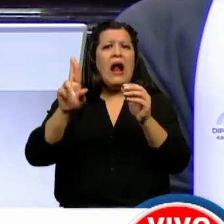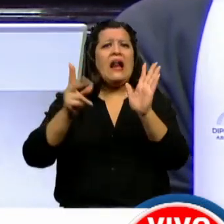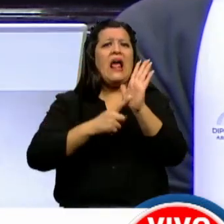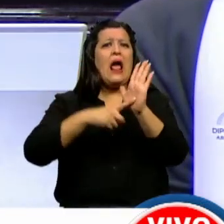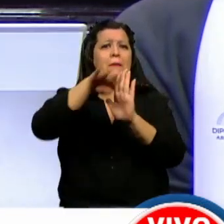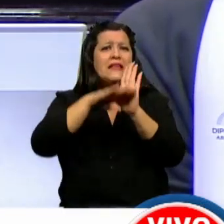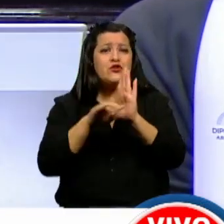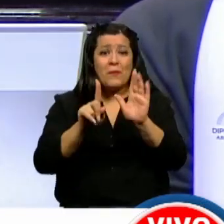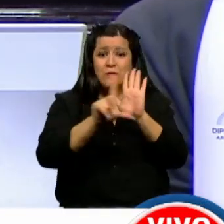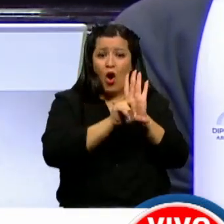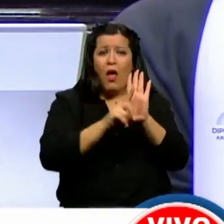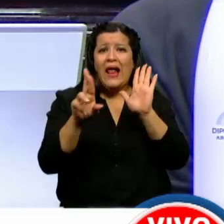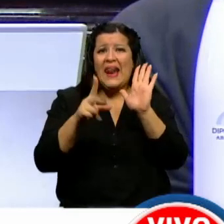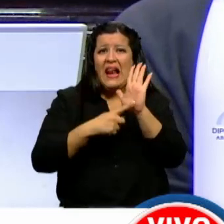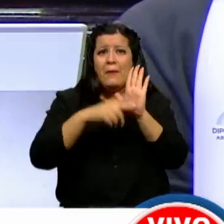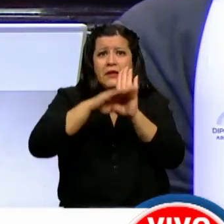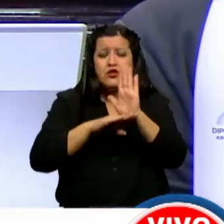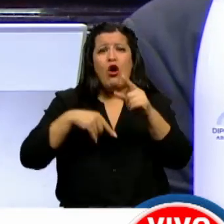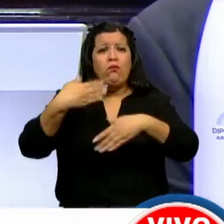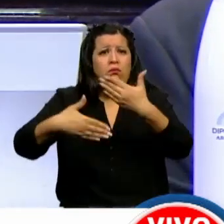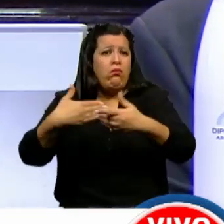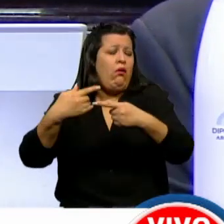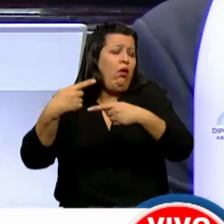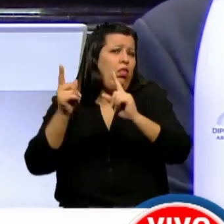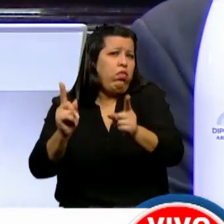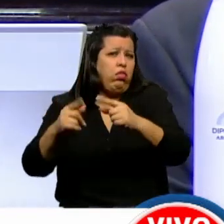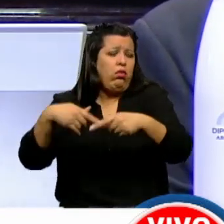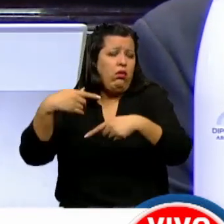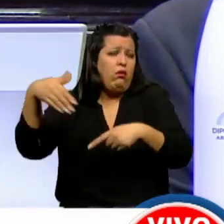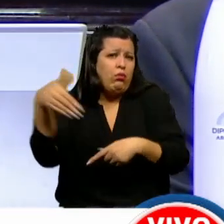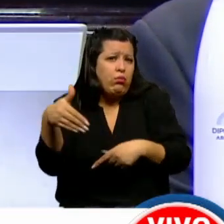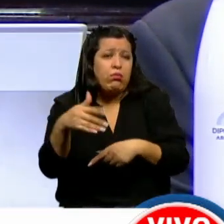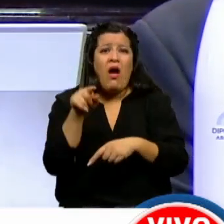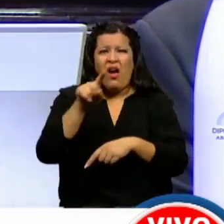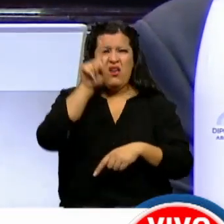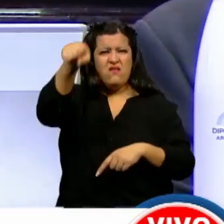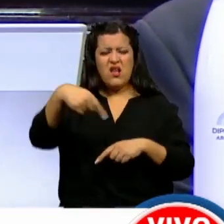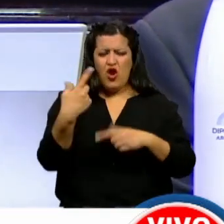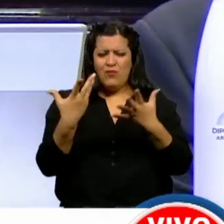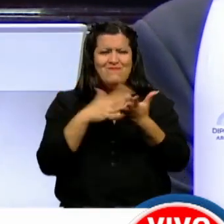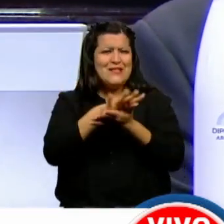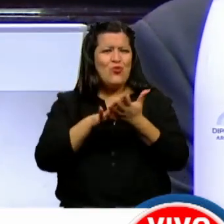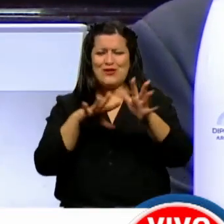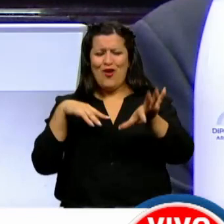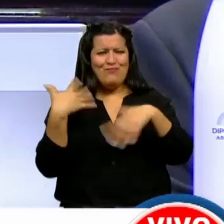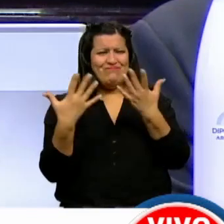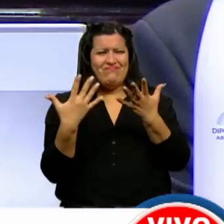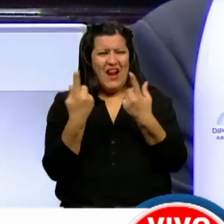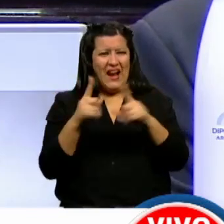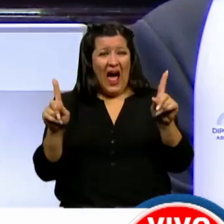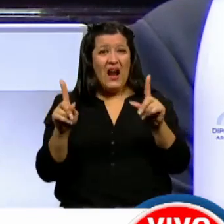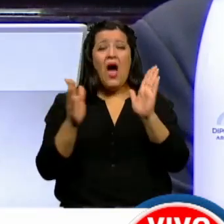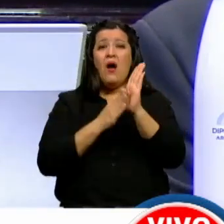reglamentación de esa ley. Y eso produjo una situación bastante extraña, que los monotributistas